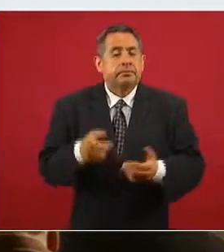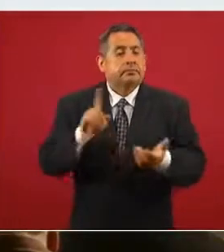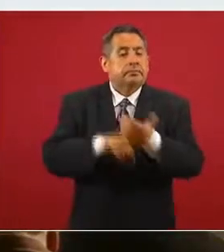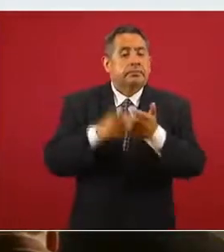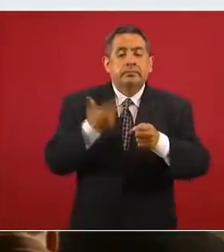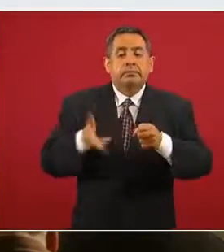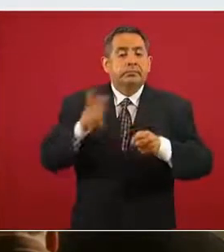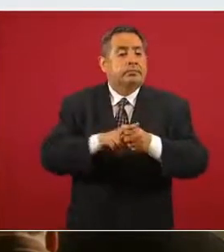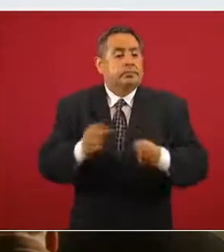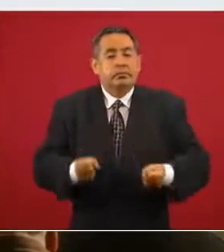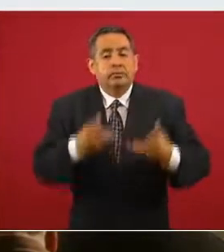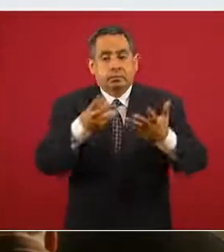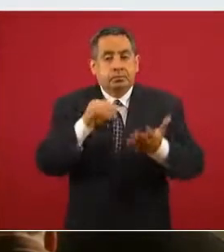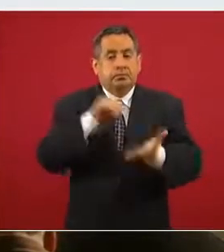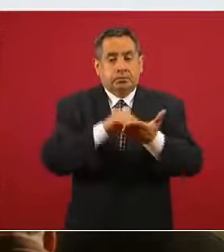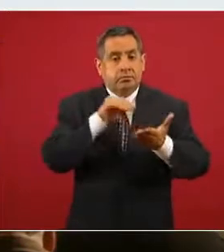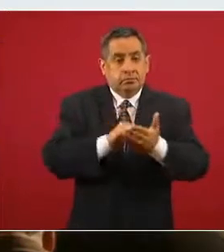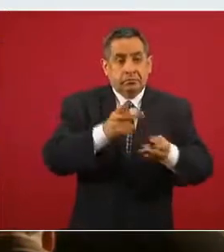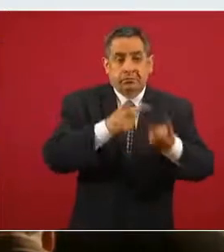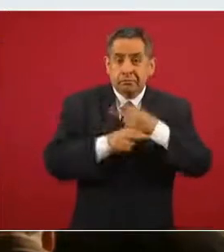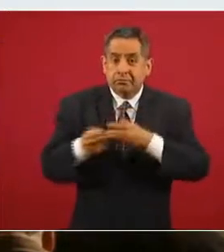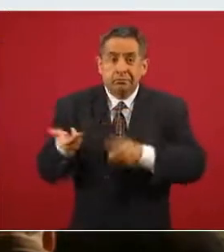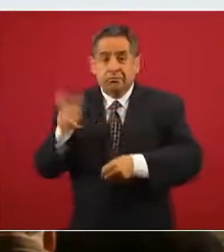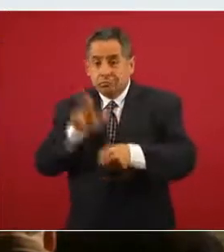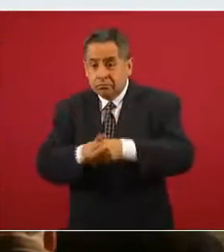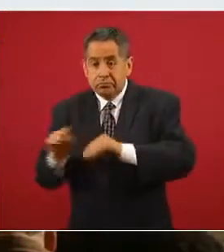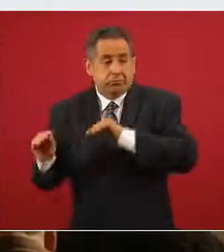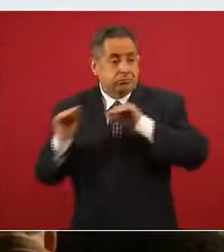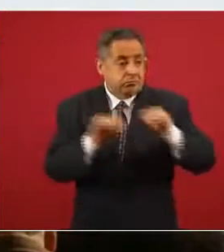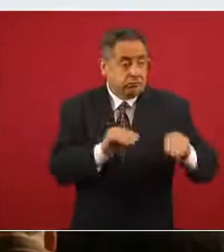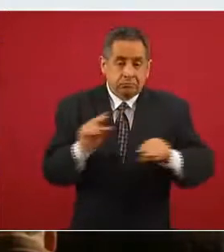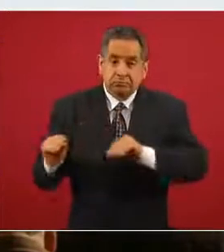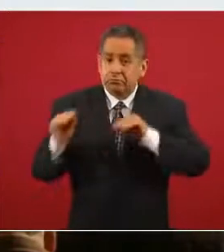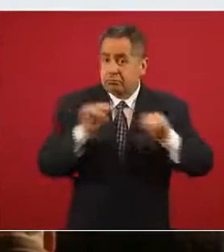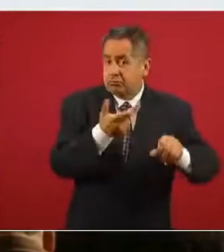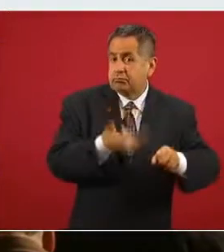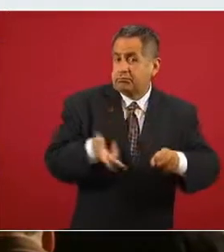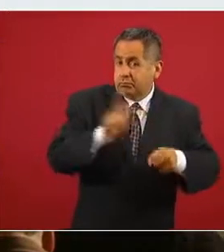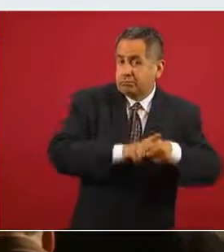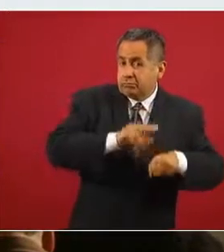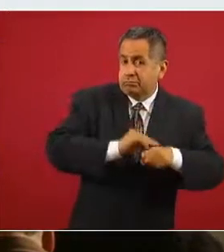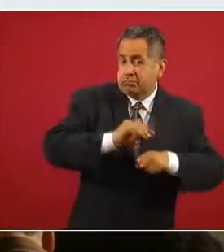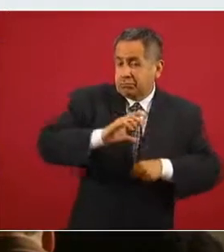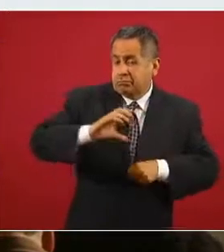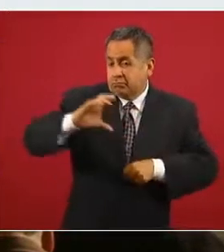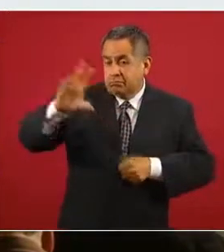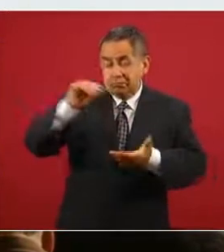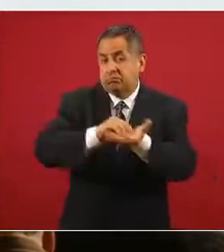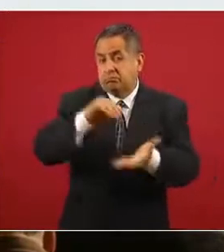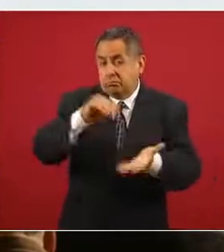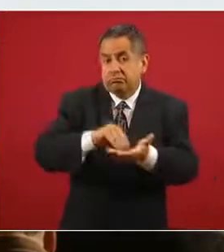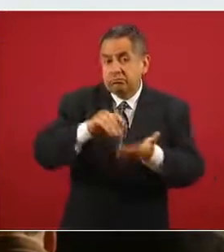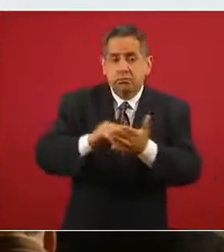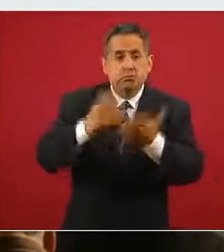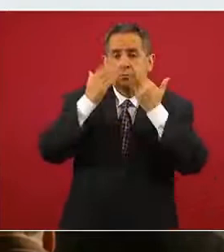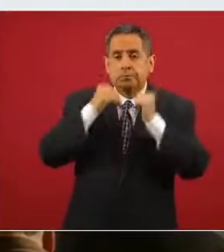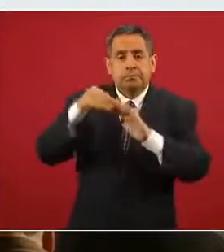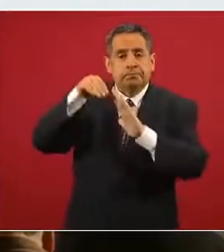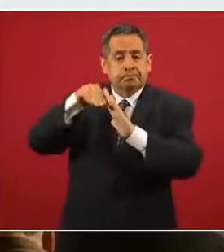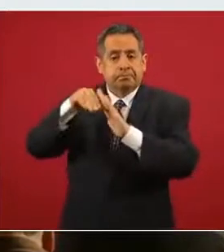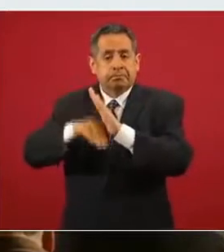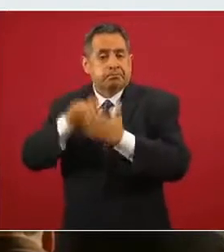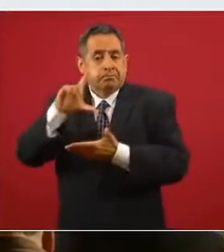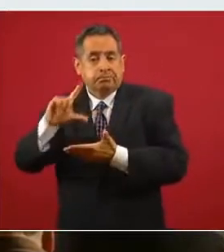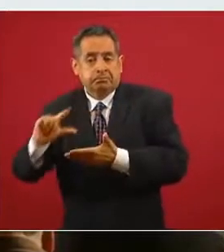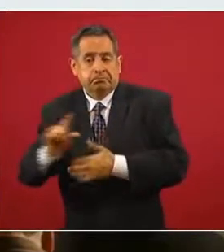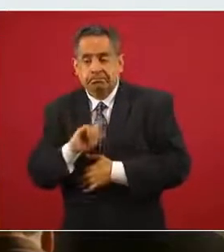en Aguascalientes, continúa al alza, sigue al alza, al alza, al alza. Todavía no entra en un periodo de disminución o de